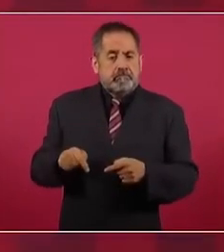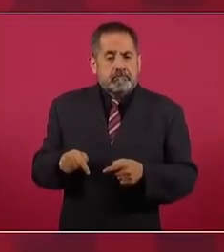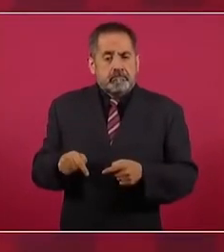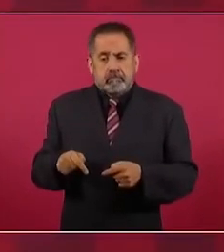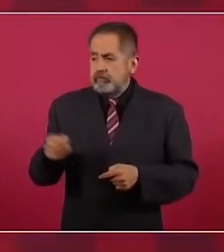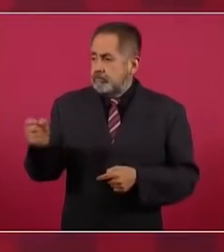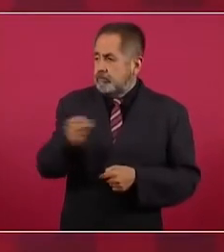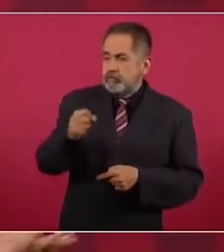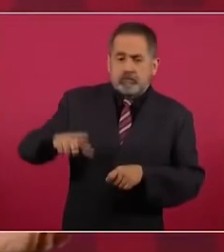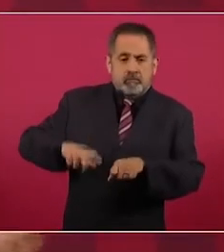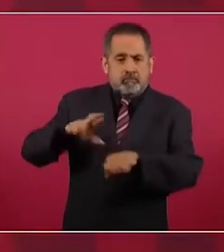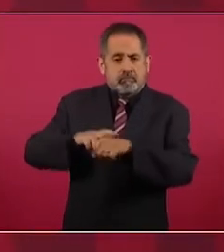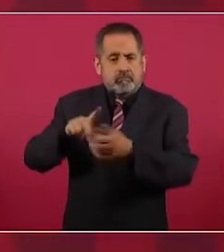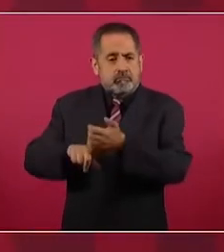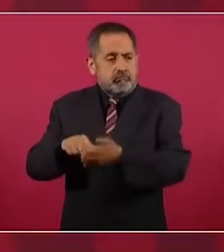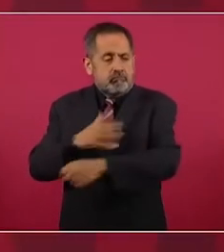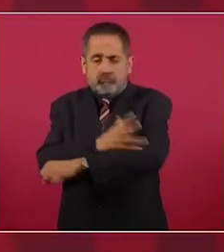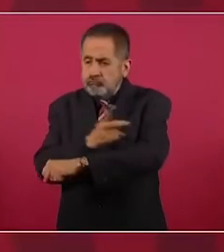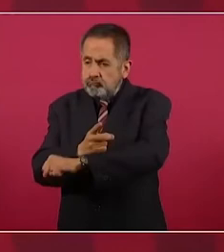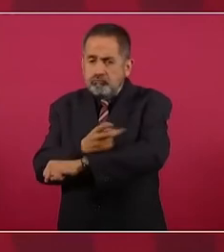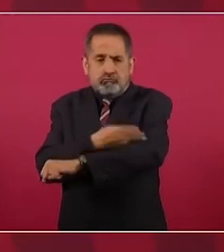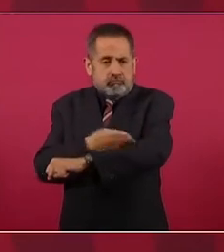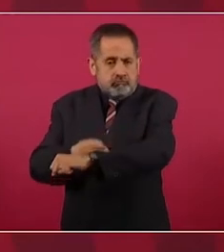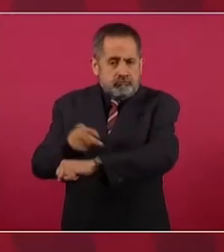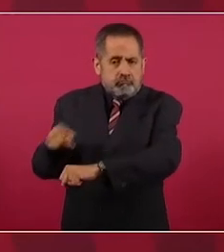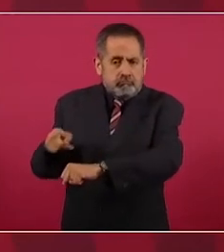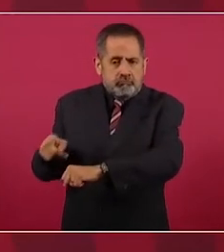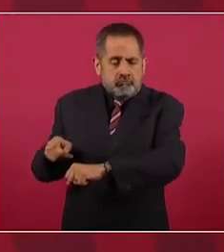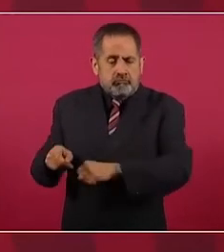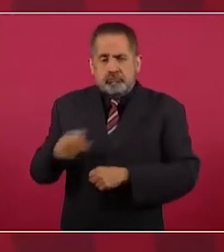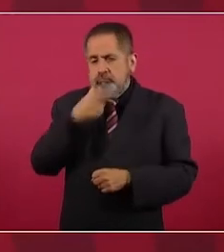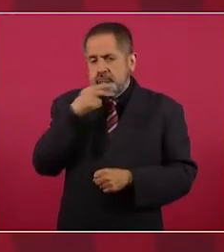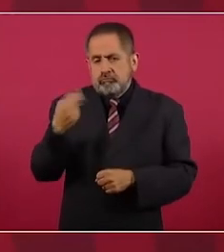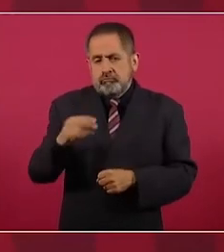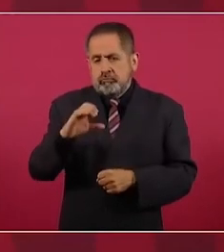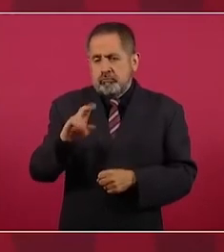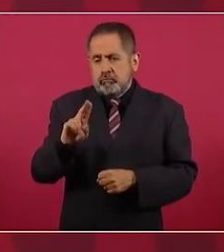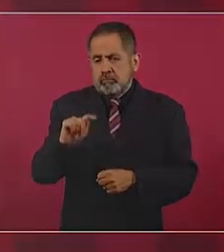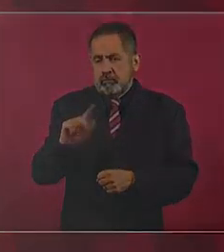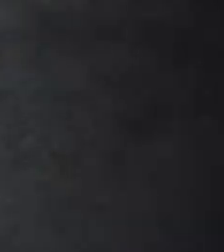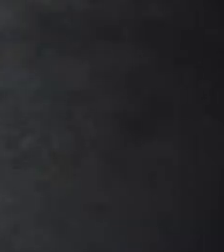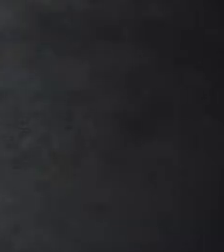tienen un gobernador honesto, Cuitláhuac,